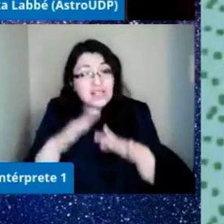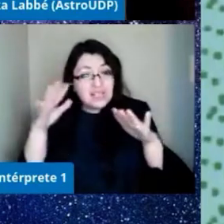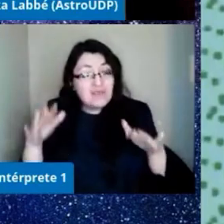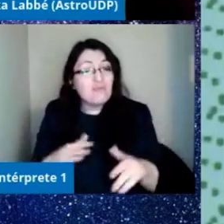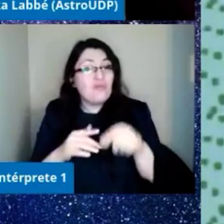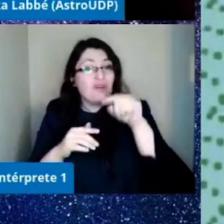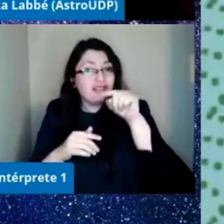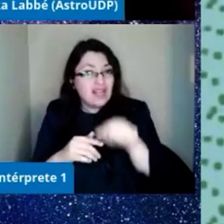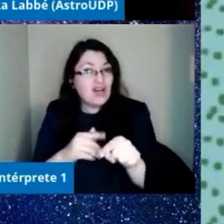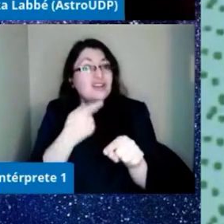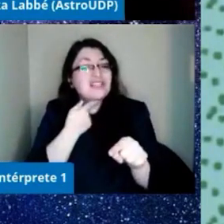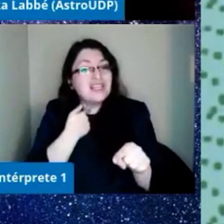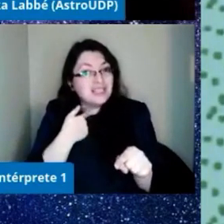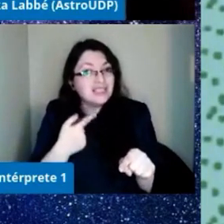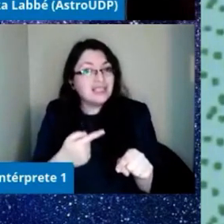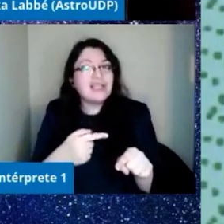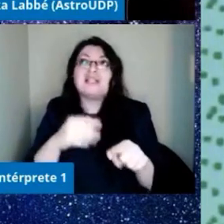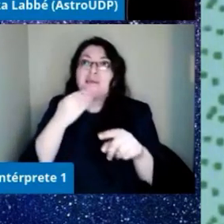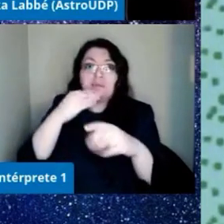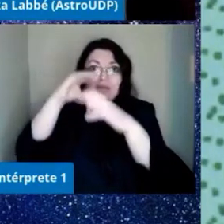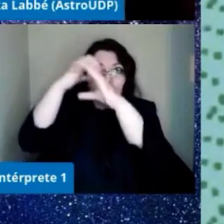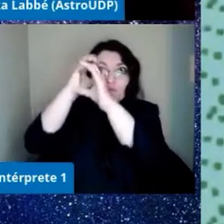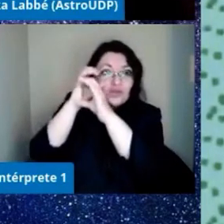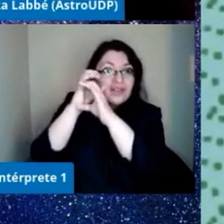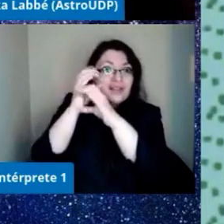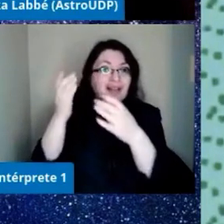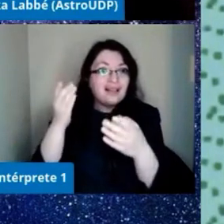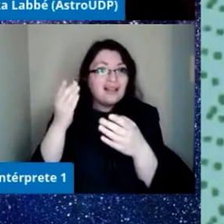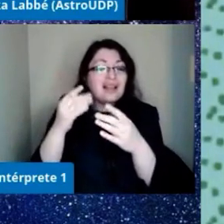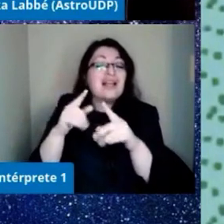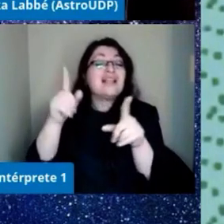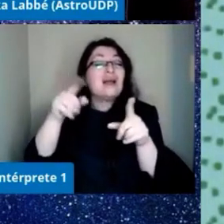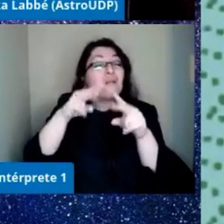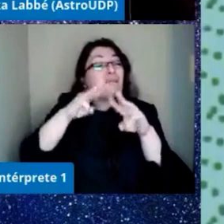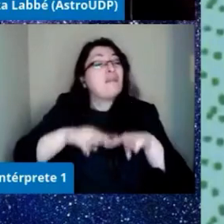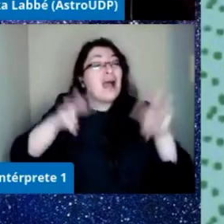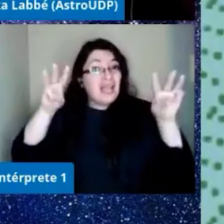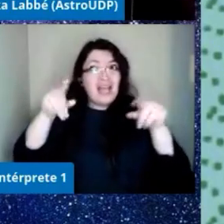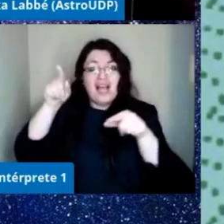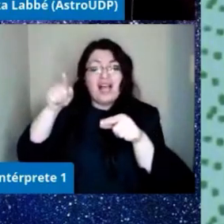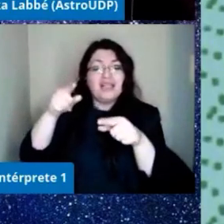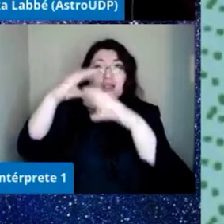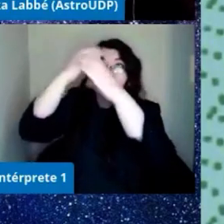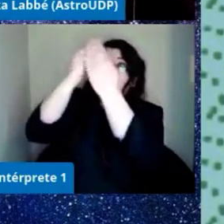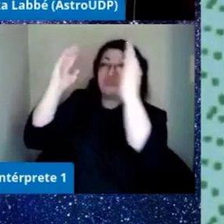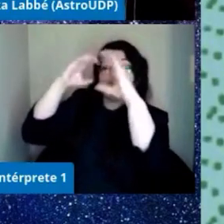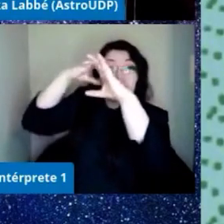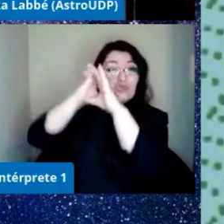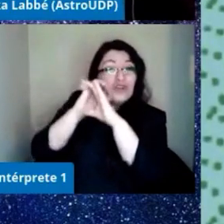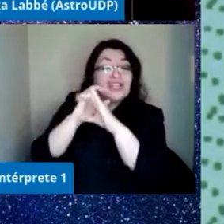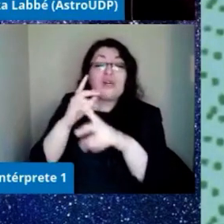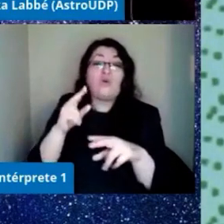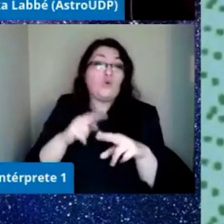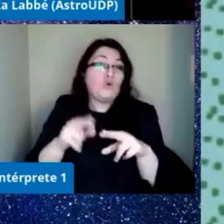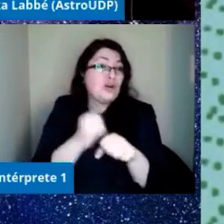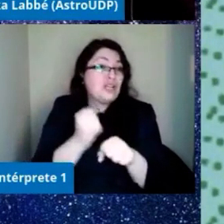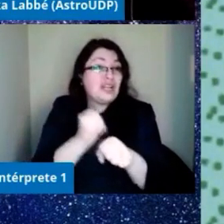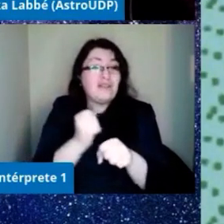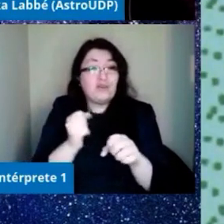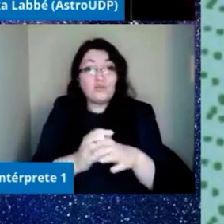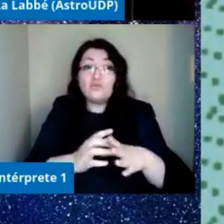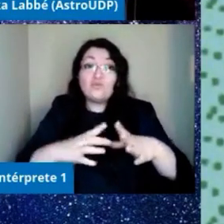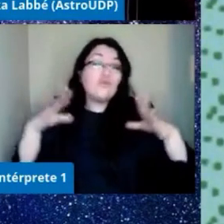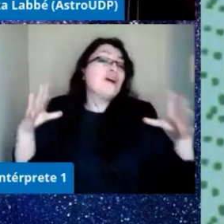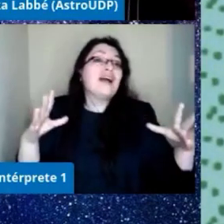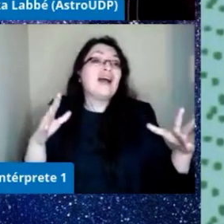este interés. Observatorios también, en el Observatorio Gigante Magallanes hizo un trabajo increíble el año pasado para poder promocionar el eclipse